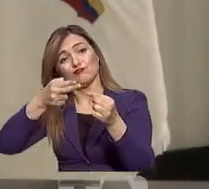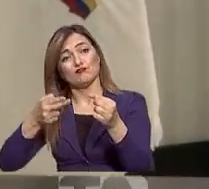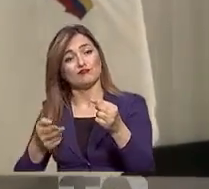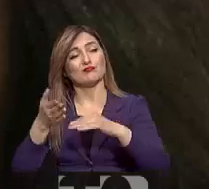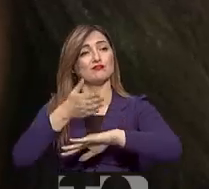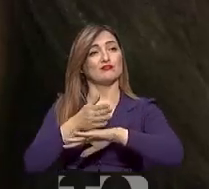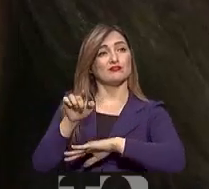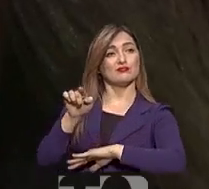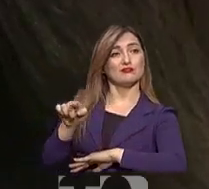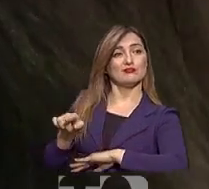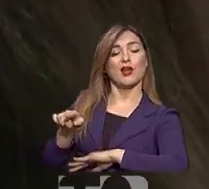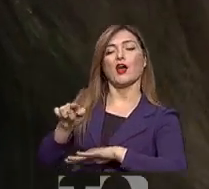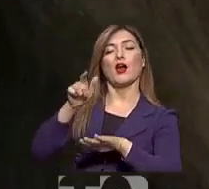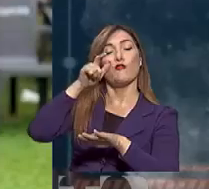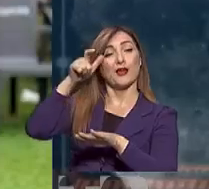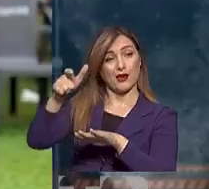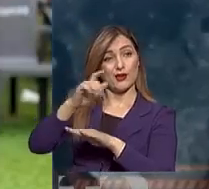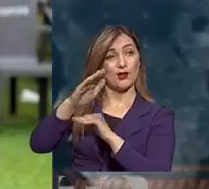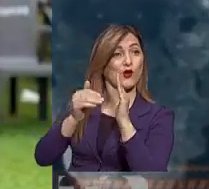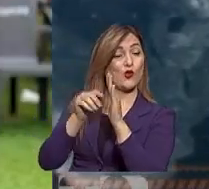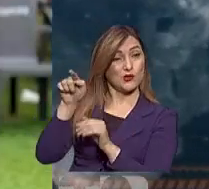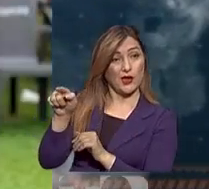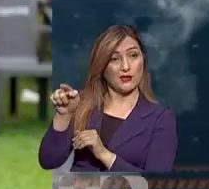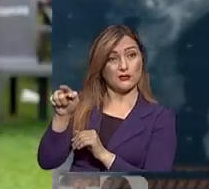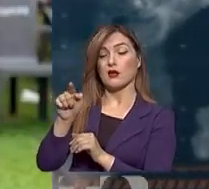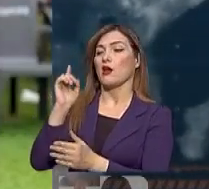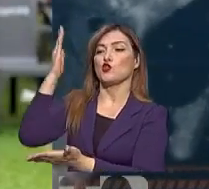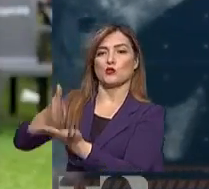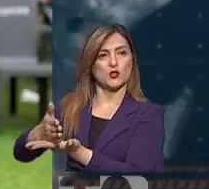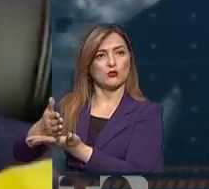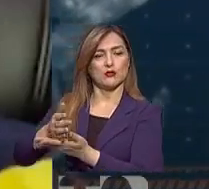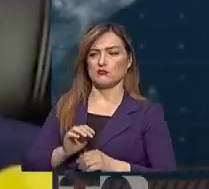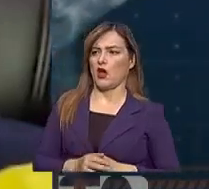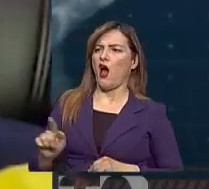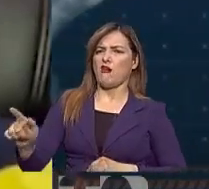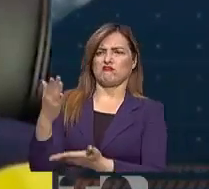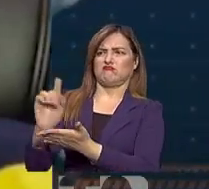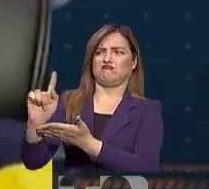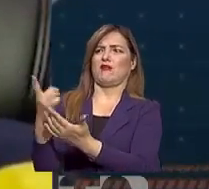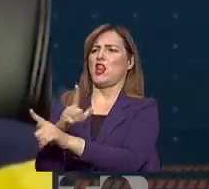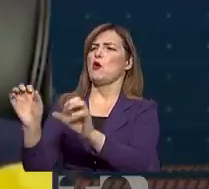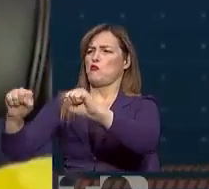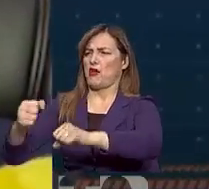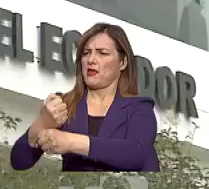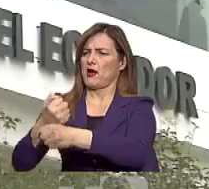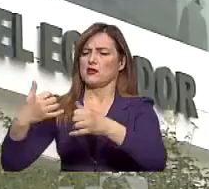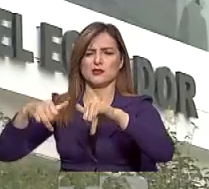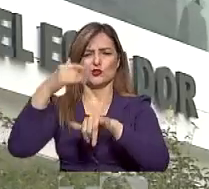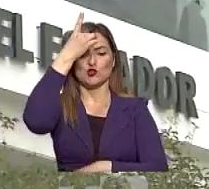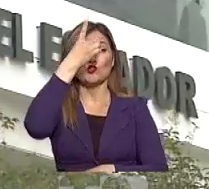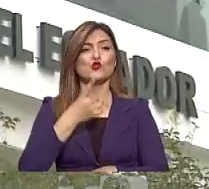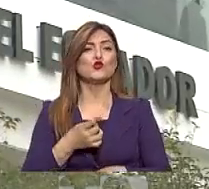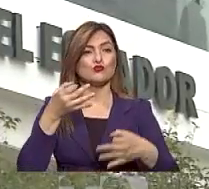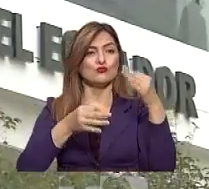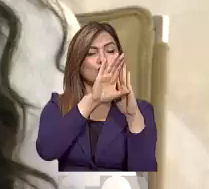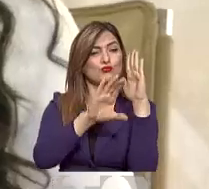levantó la suspensión que se había dictado en contra del fiscal manabita Juan Carlos Izquierdo. Atribuyó esta decisión al fallo de la Corte Constitucional que le quitó